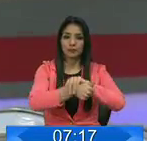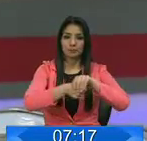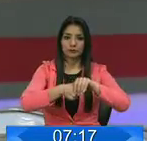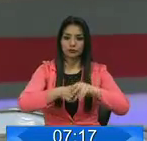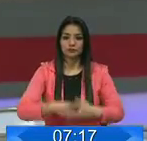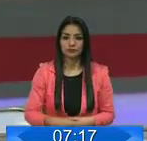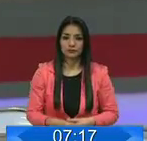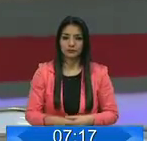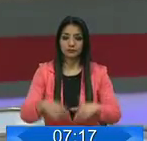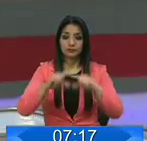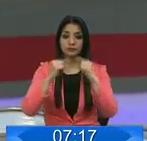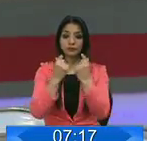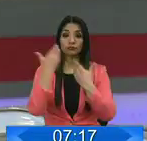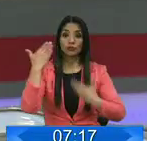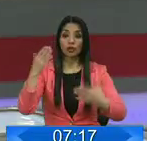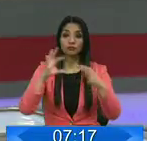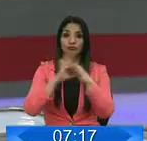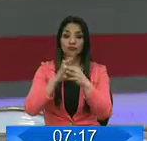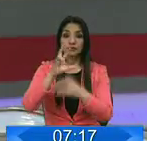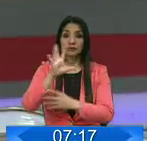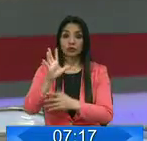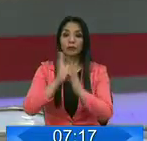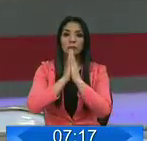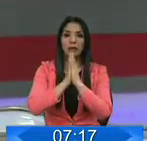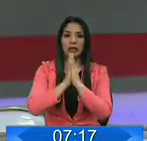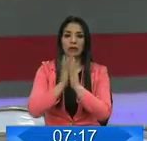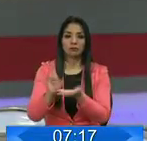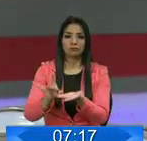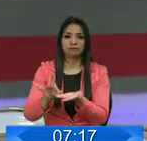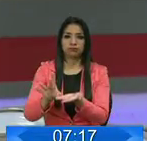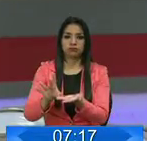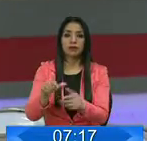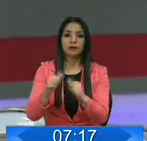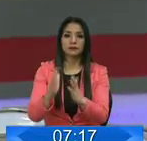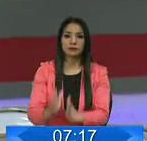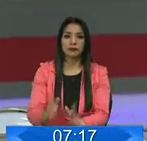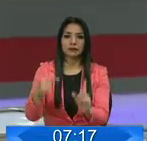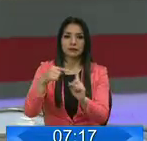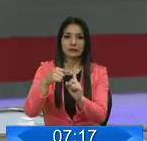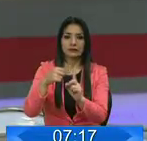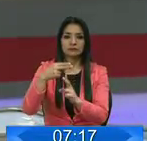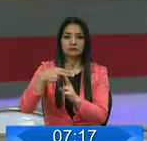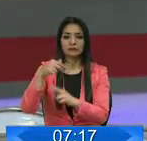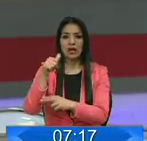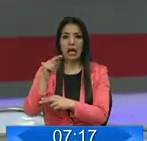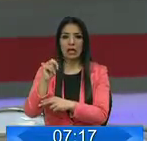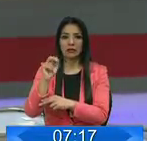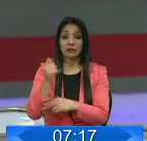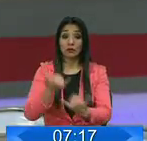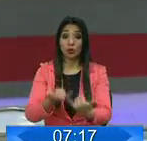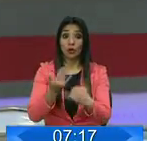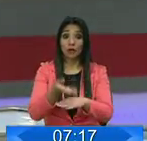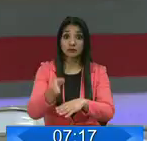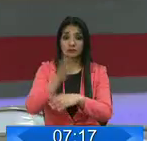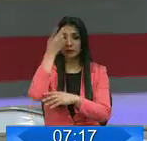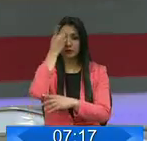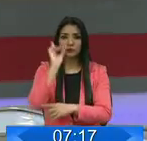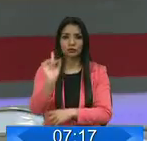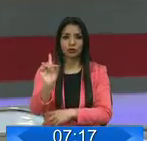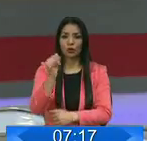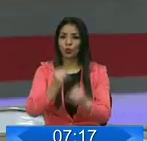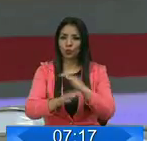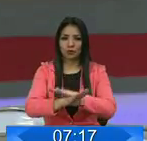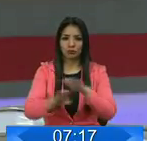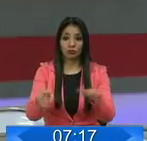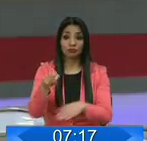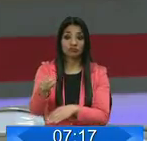País se suma al pedido de destitución de la legisladora Ana Galarza. Hoy día se tiene previsto que la Asamblea tome una decisión final en torno al futuro